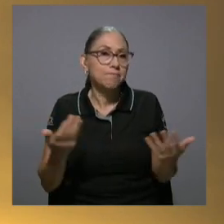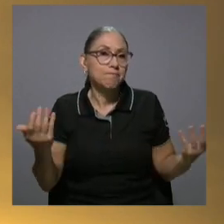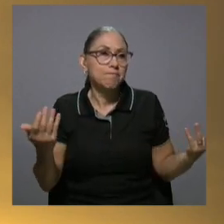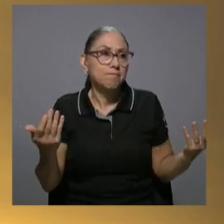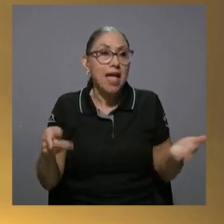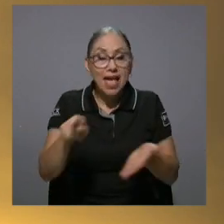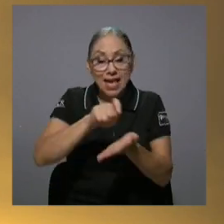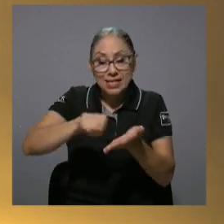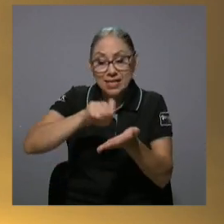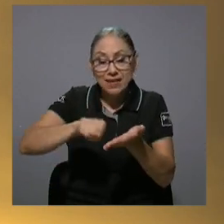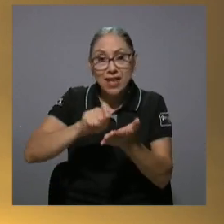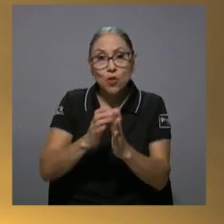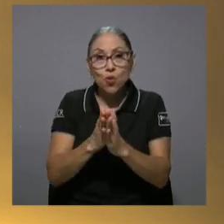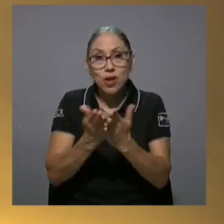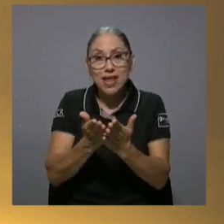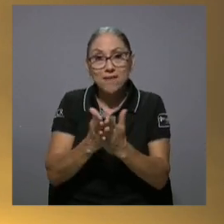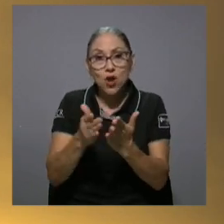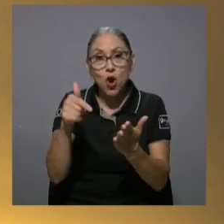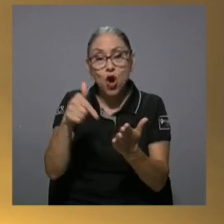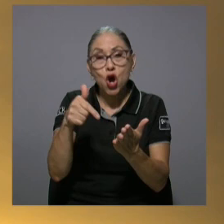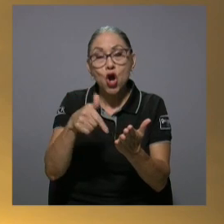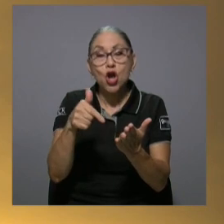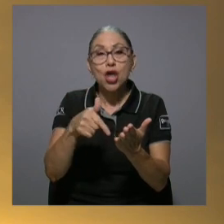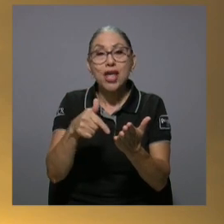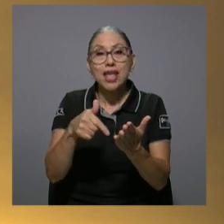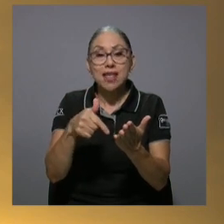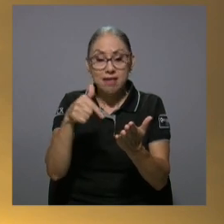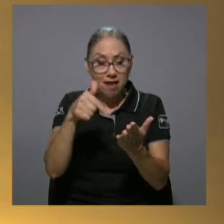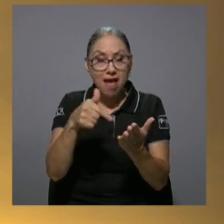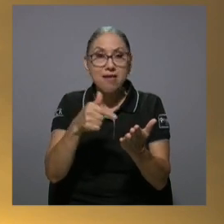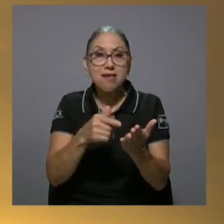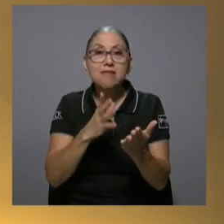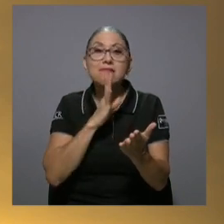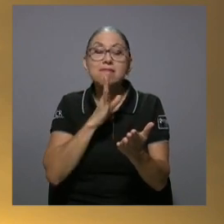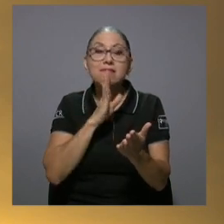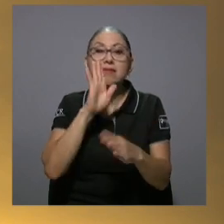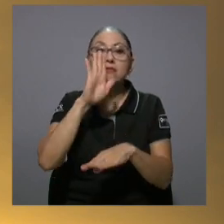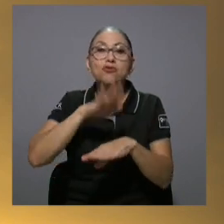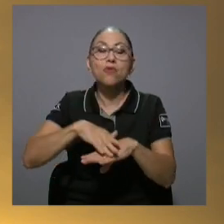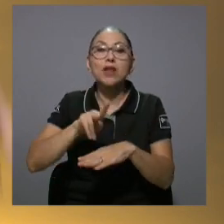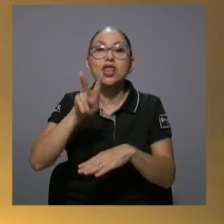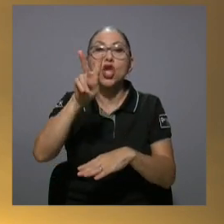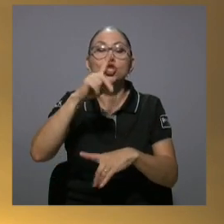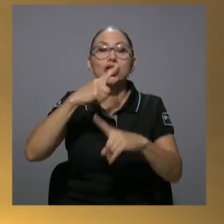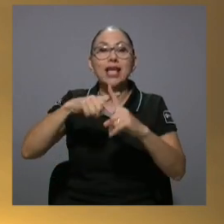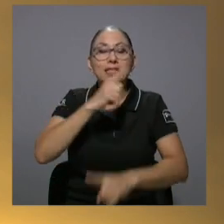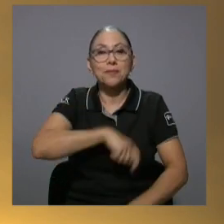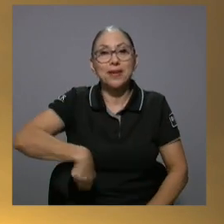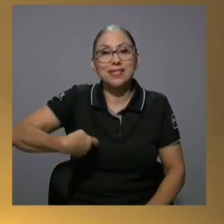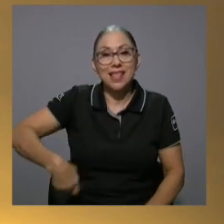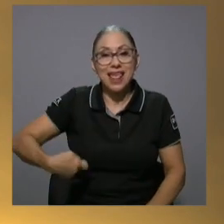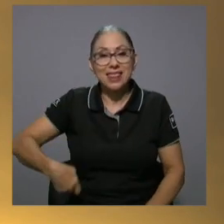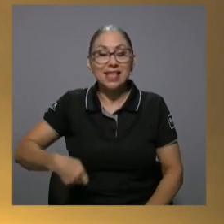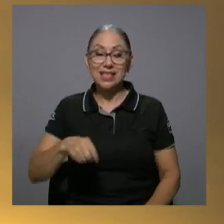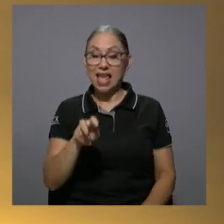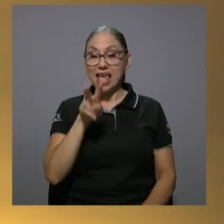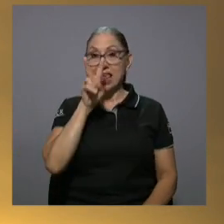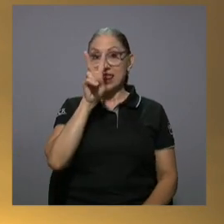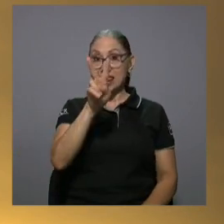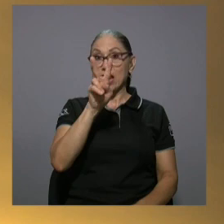escribieron un libro y han aparecido dos expresidentes de los dos partidos,